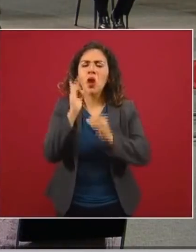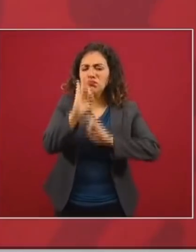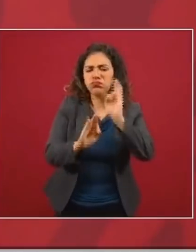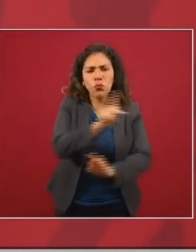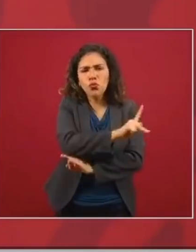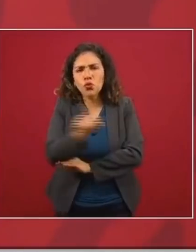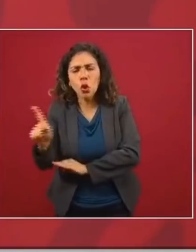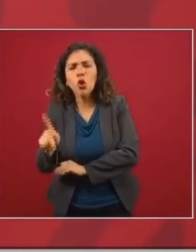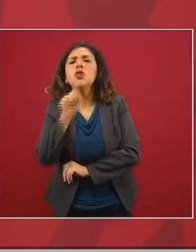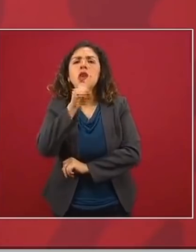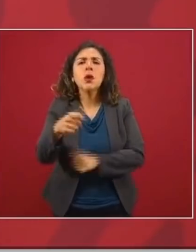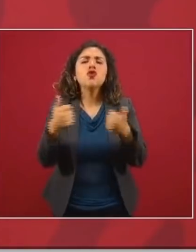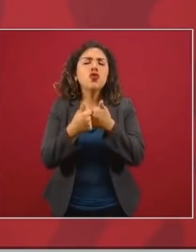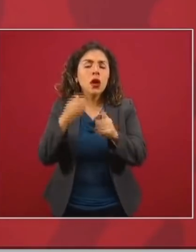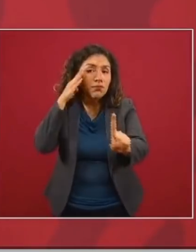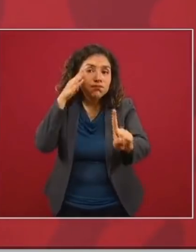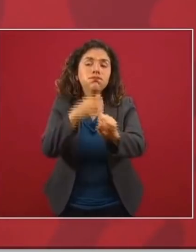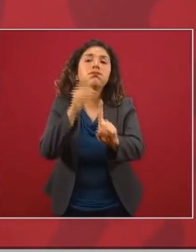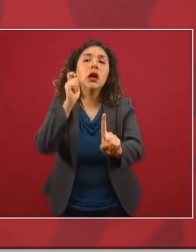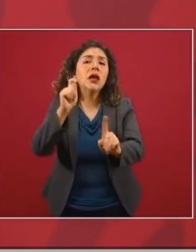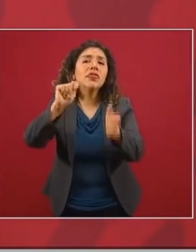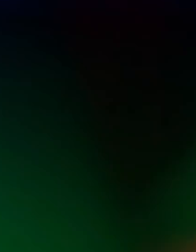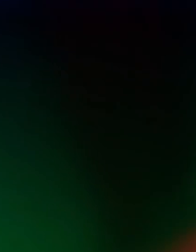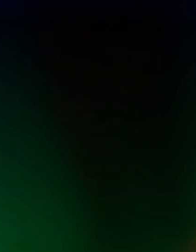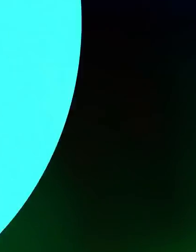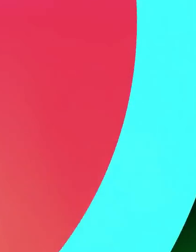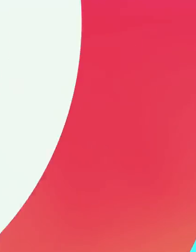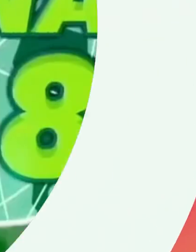y además un enfoque técnico en la materia de salud.